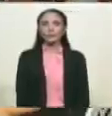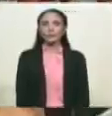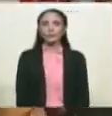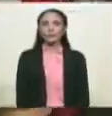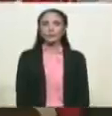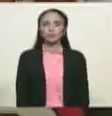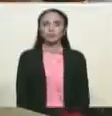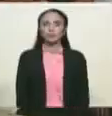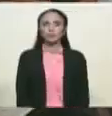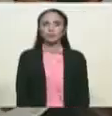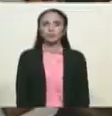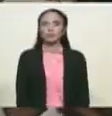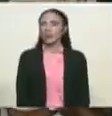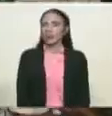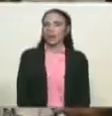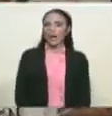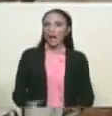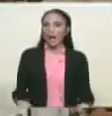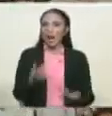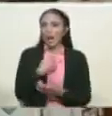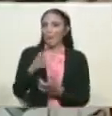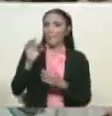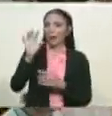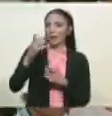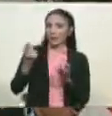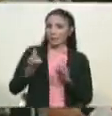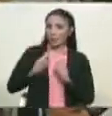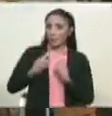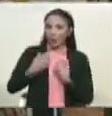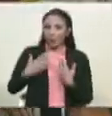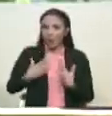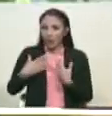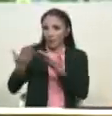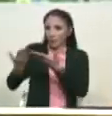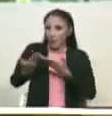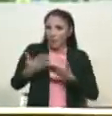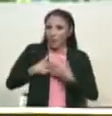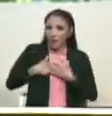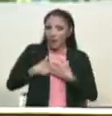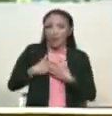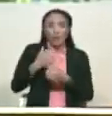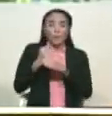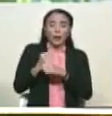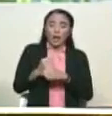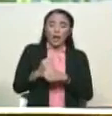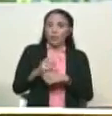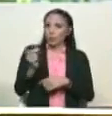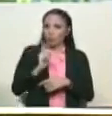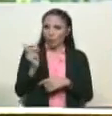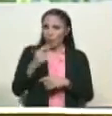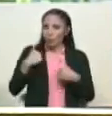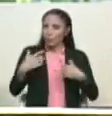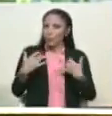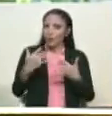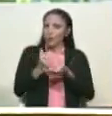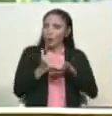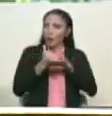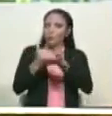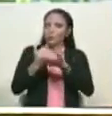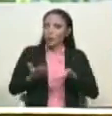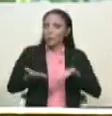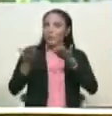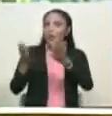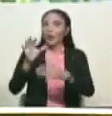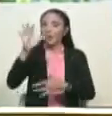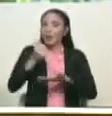No qué me va a dar mi patria a mí, sino qué puedo darle yo a mi patria que necesite.